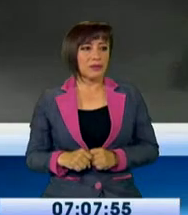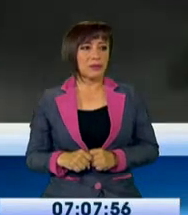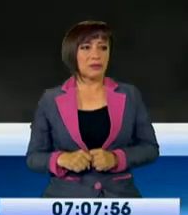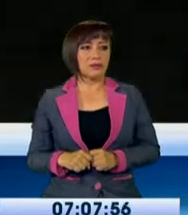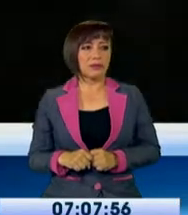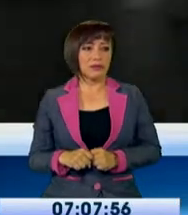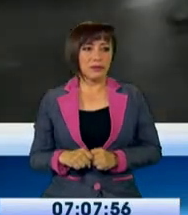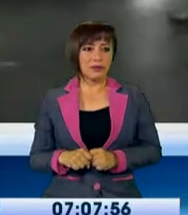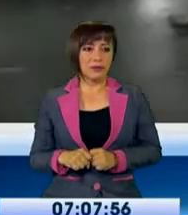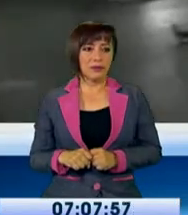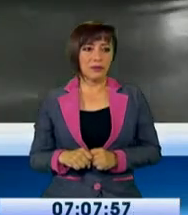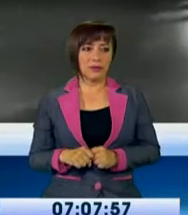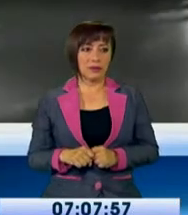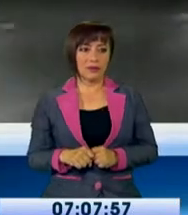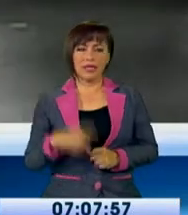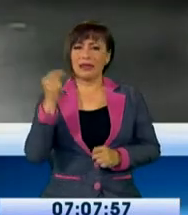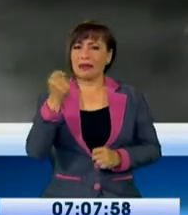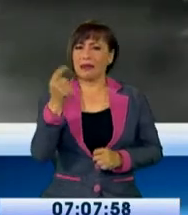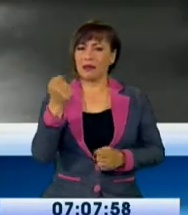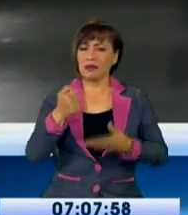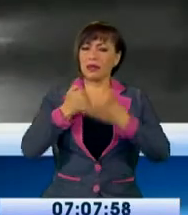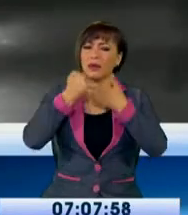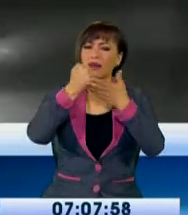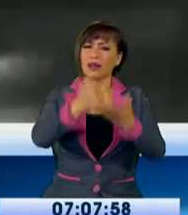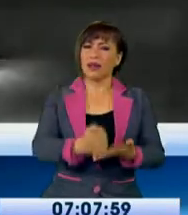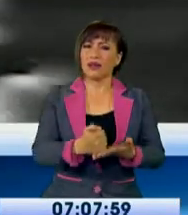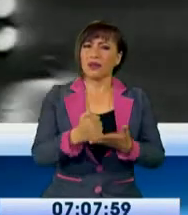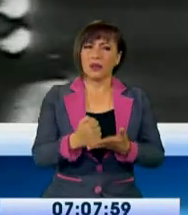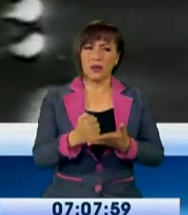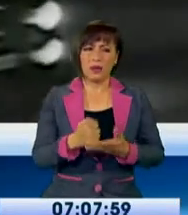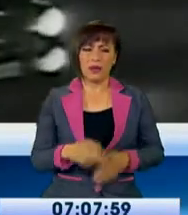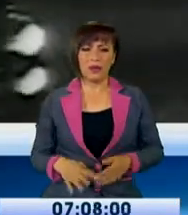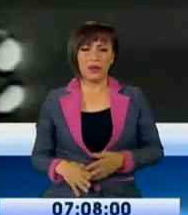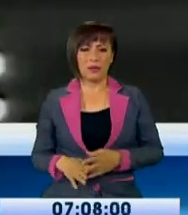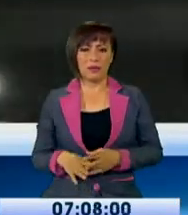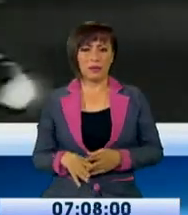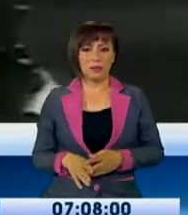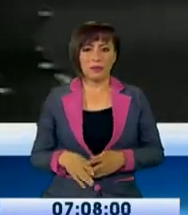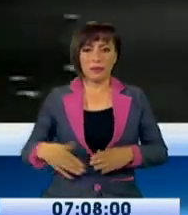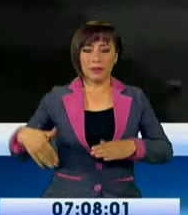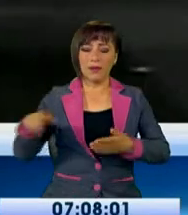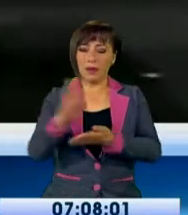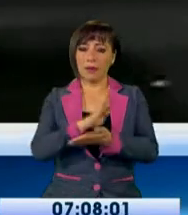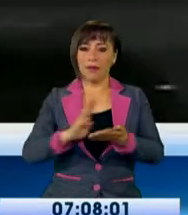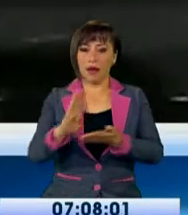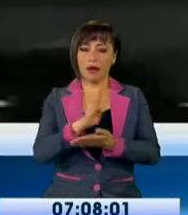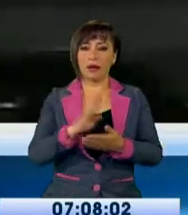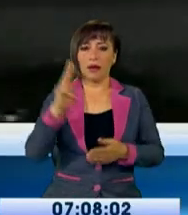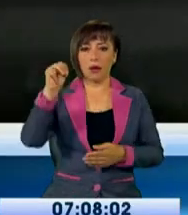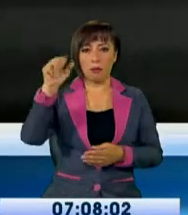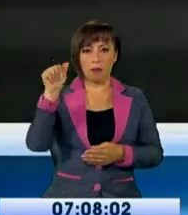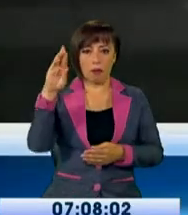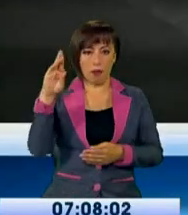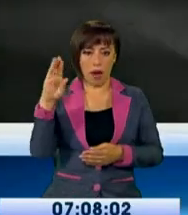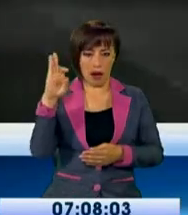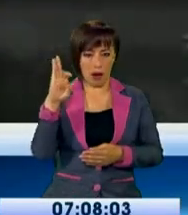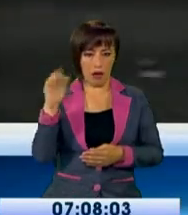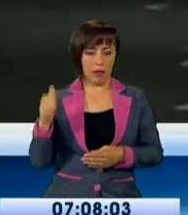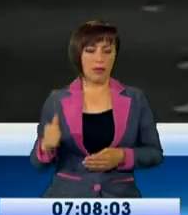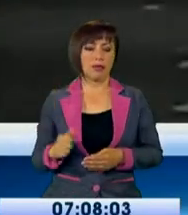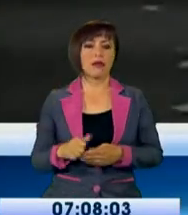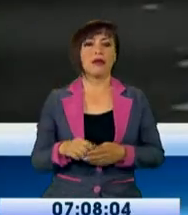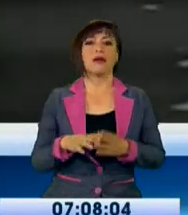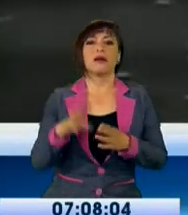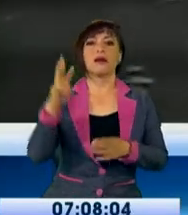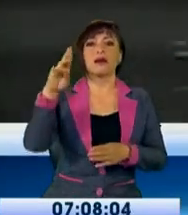Los primeros en asistir a los accidentados frente a la ciudadela Marta de Roldós fueron un motociclista y